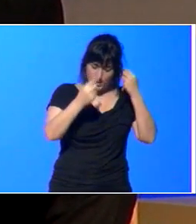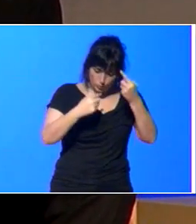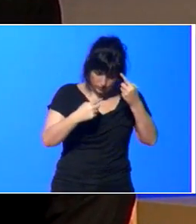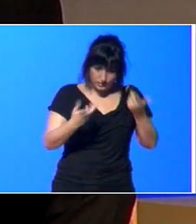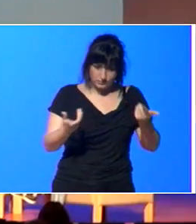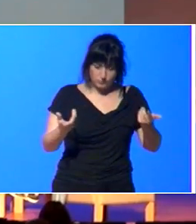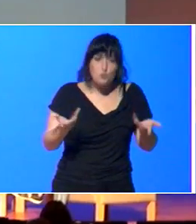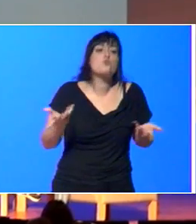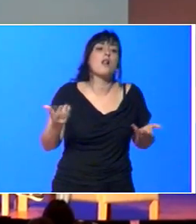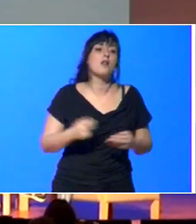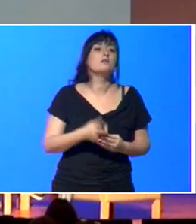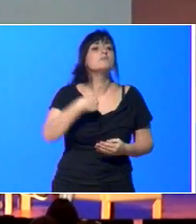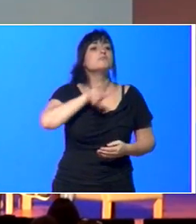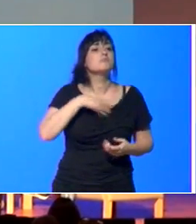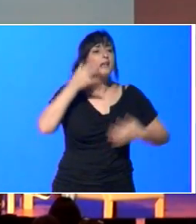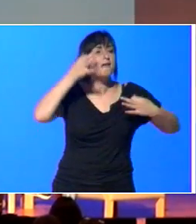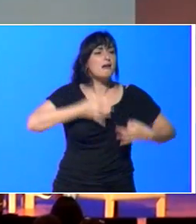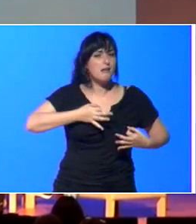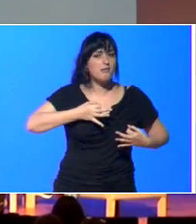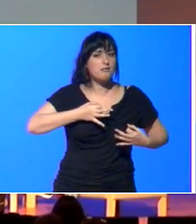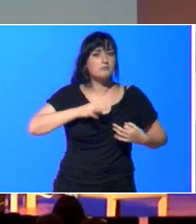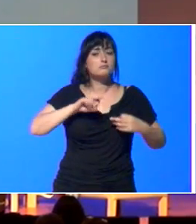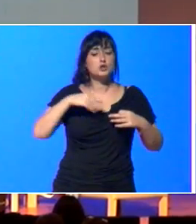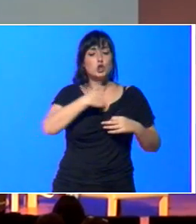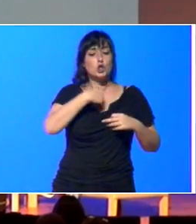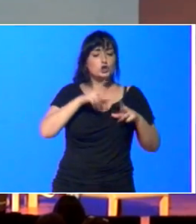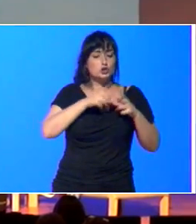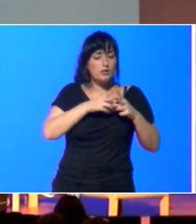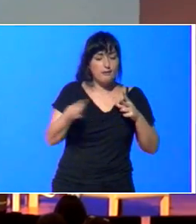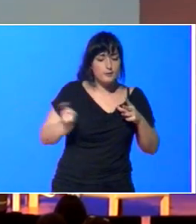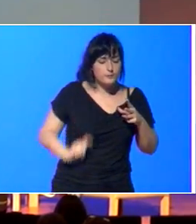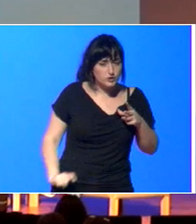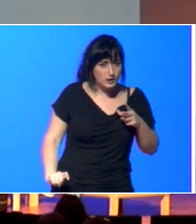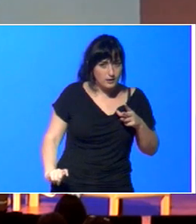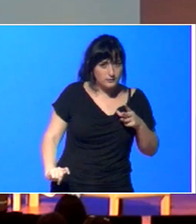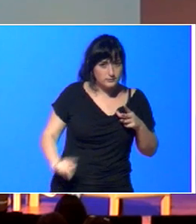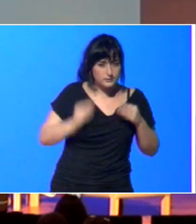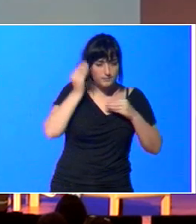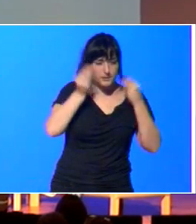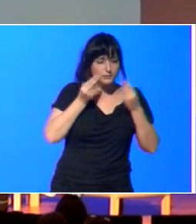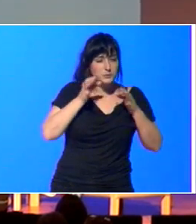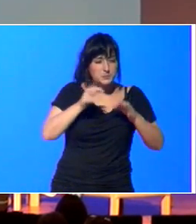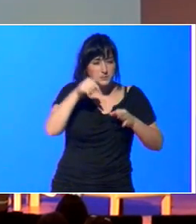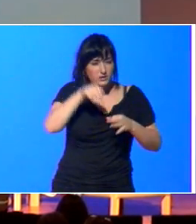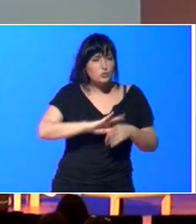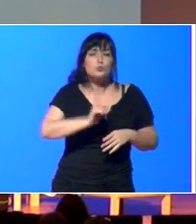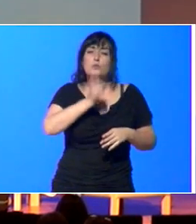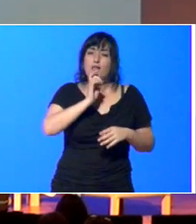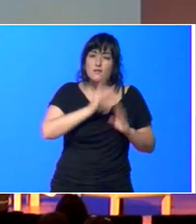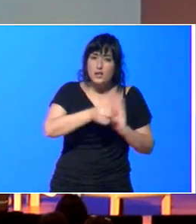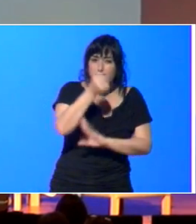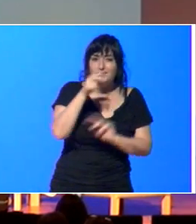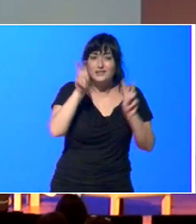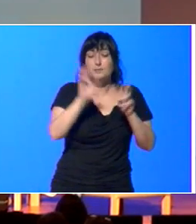realmente pensamos como sociedad, como profesionales, que esto es más difícil, es decir, articular, conseguir